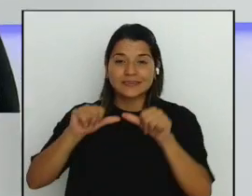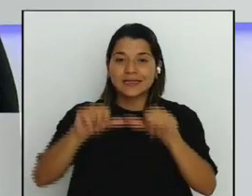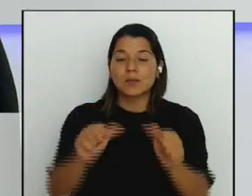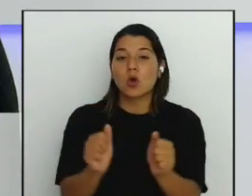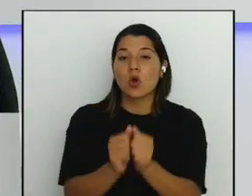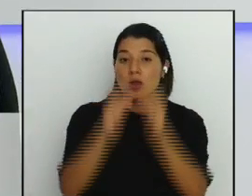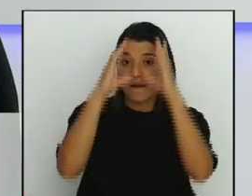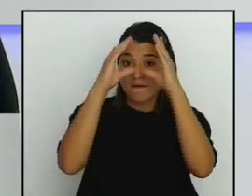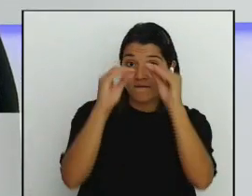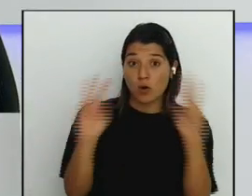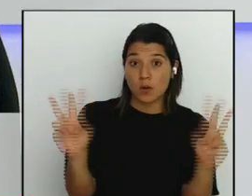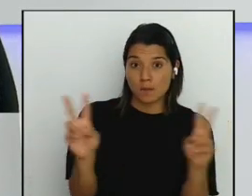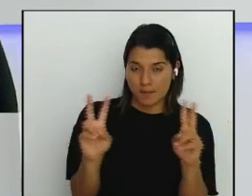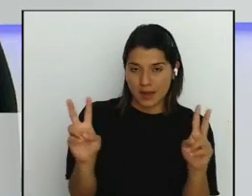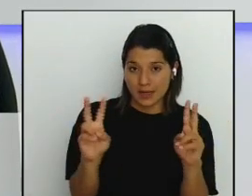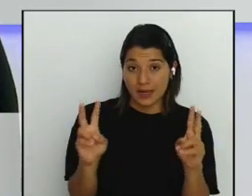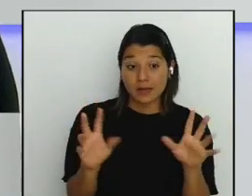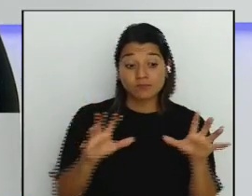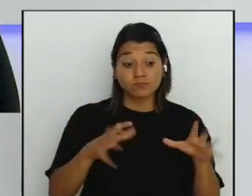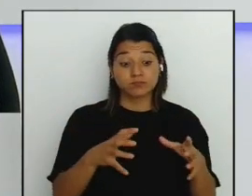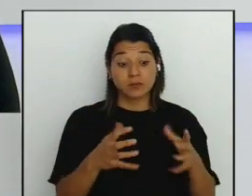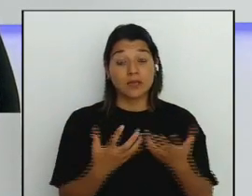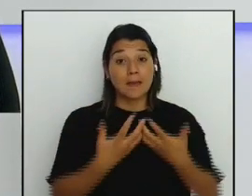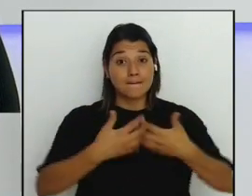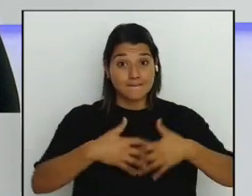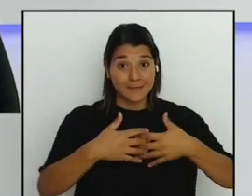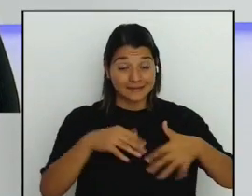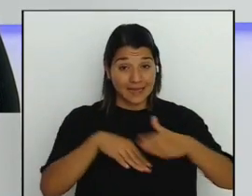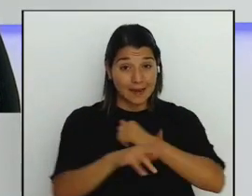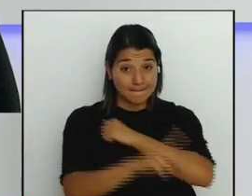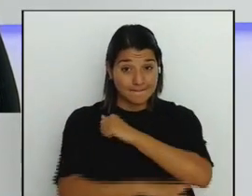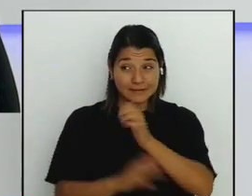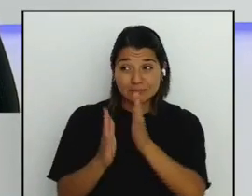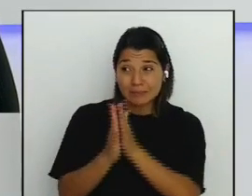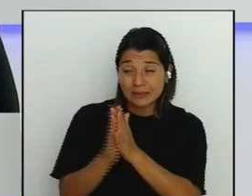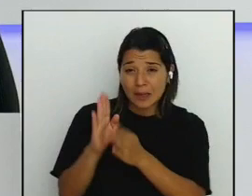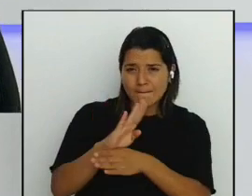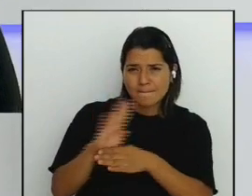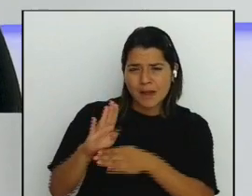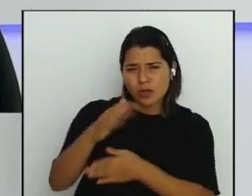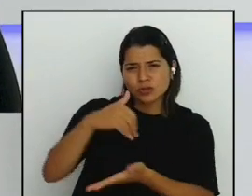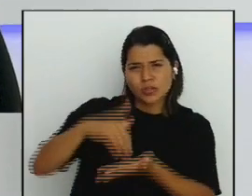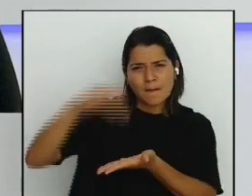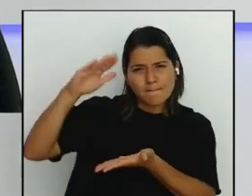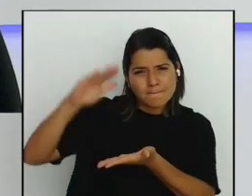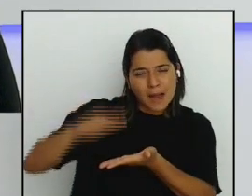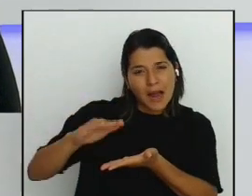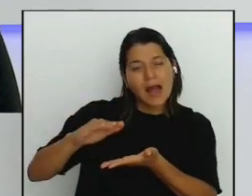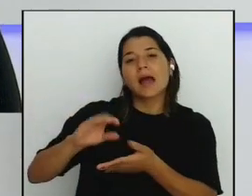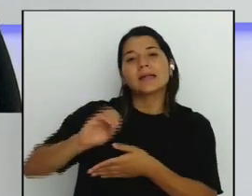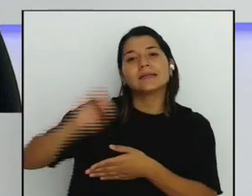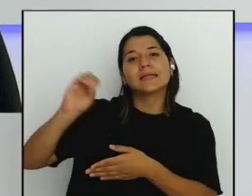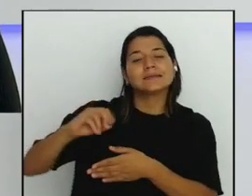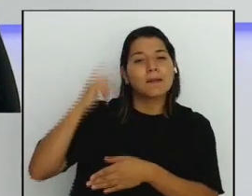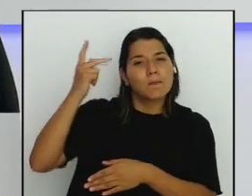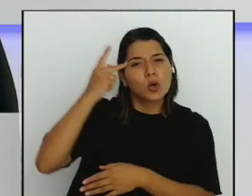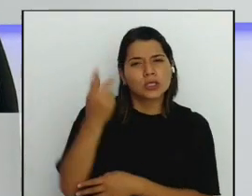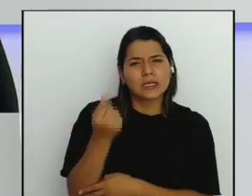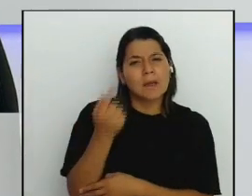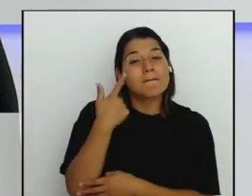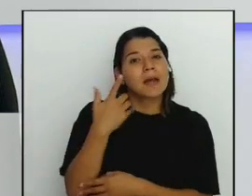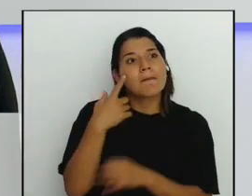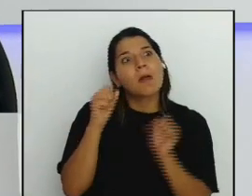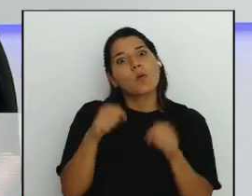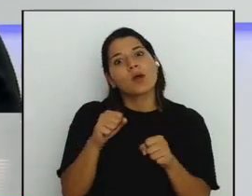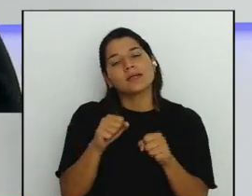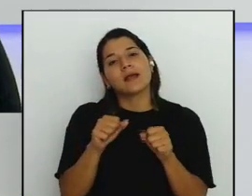Cámaras empresariales del país le piden al Banco Central bajar la tasa política monetaria para evitar más impacto económico en los